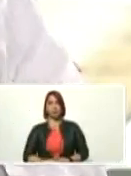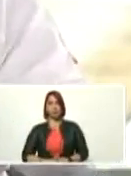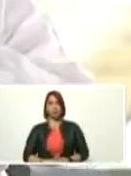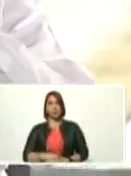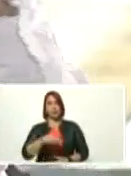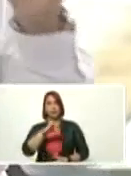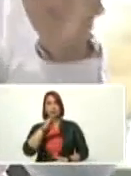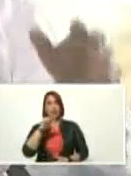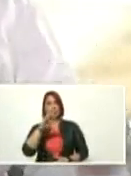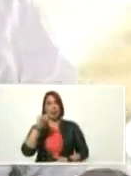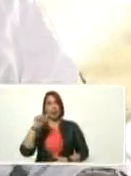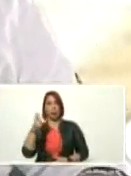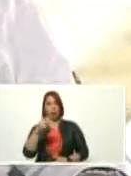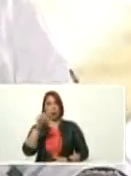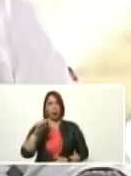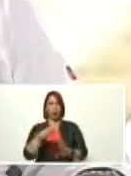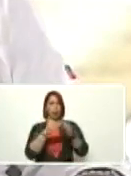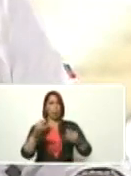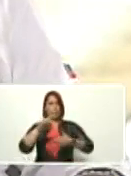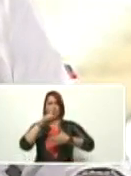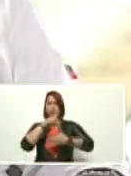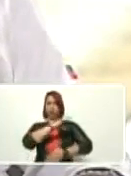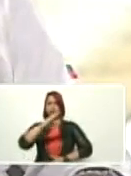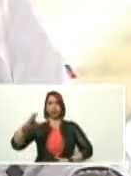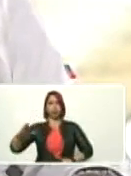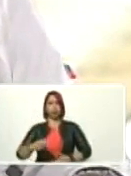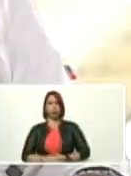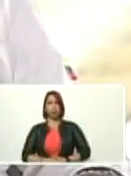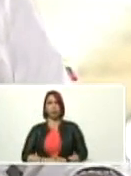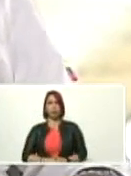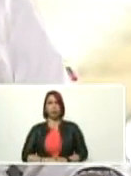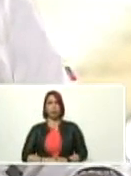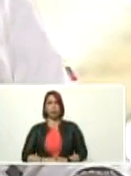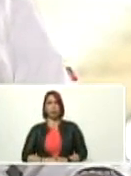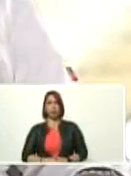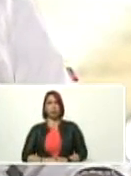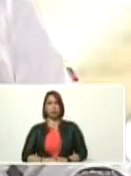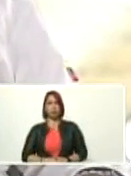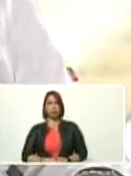Nicaragua, bueno, toda América Latina y el Caribe, para hacer